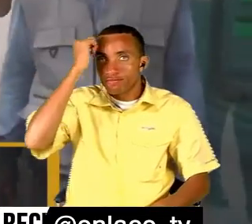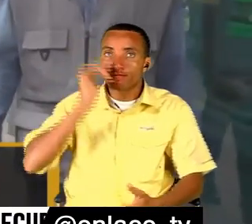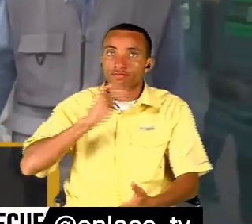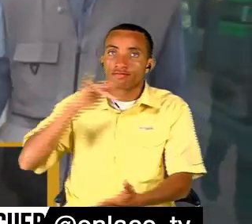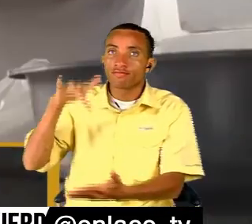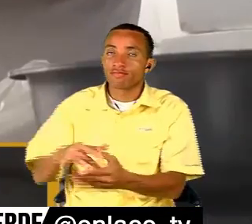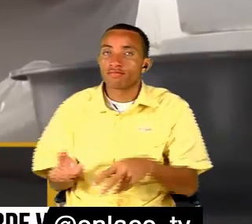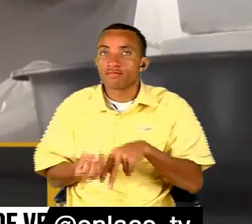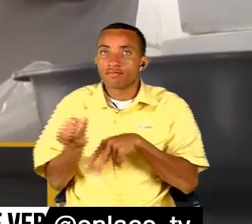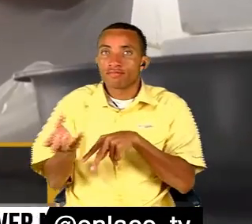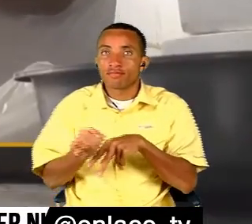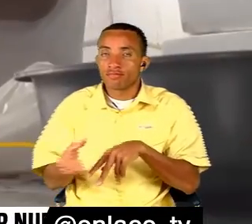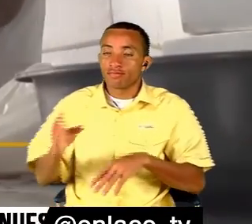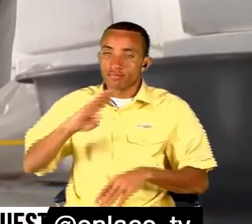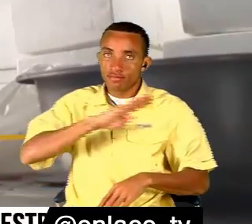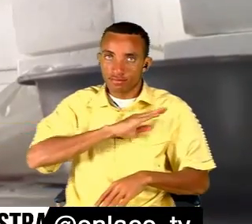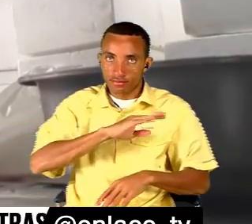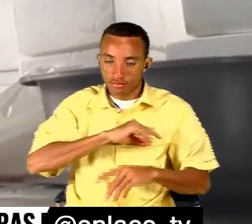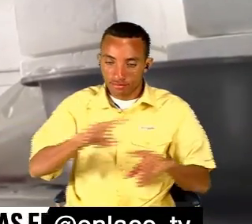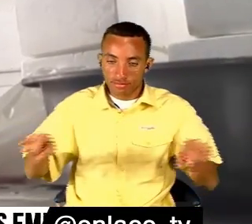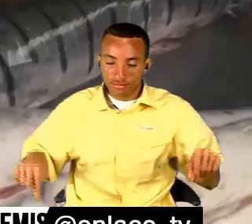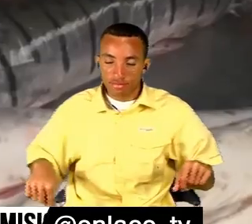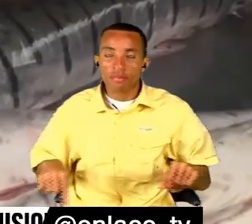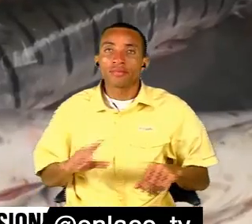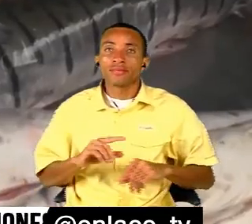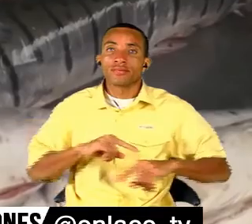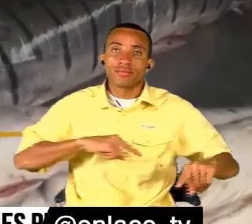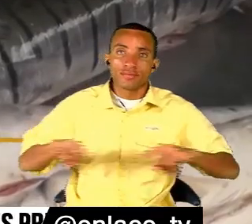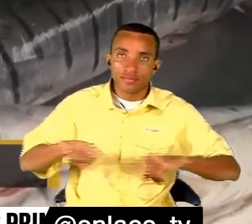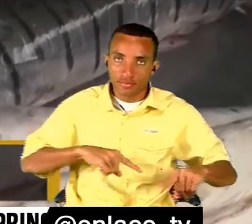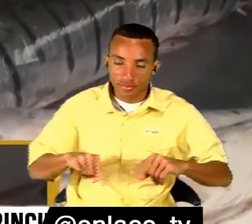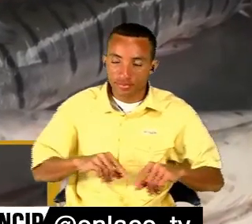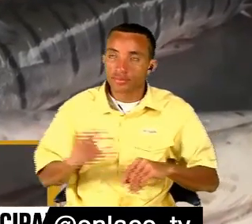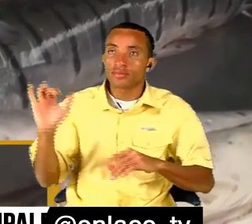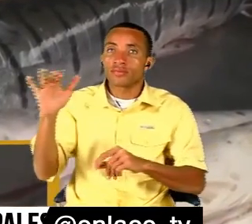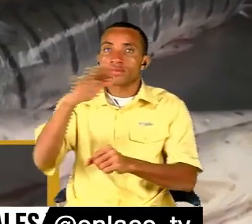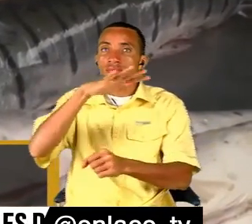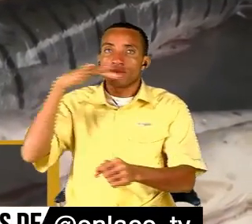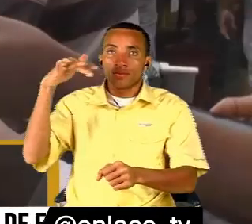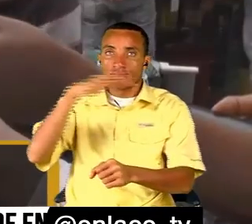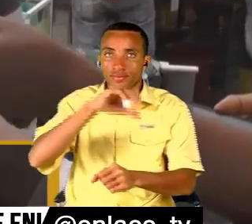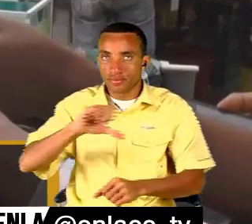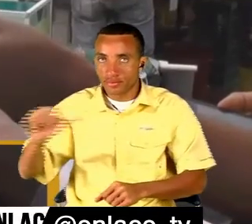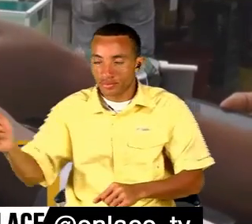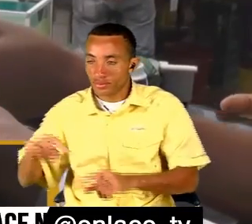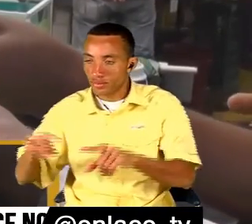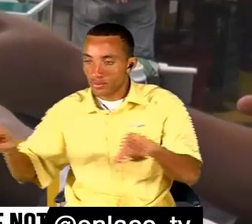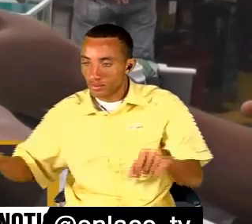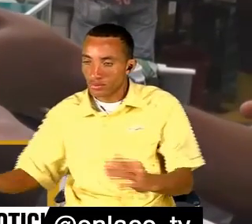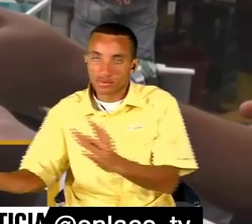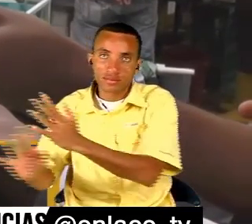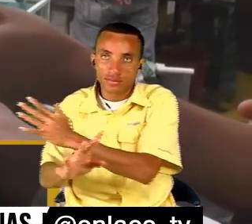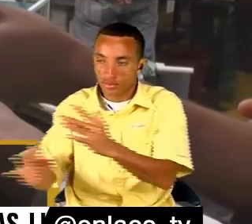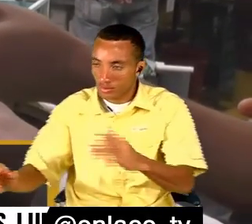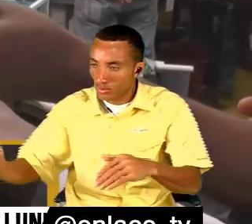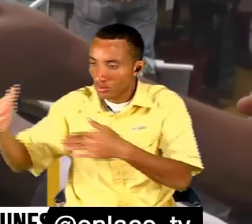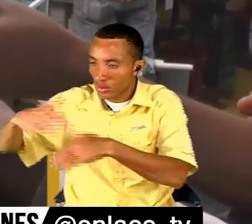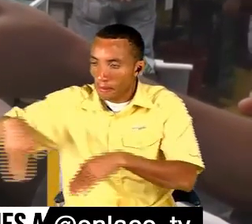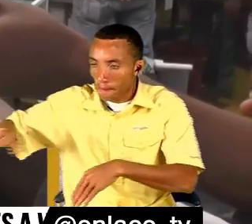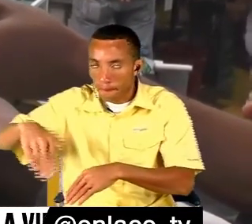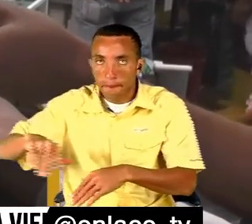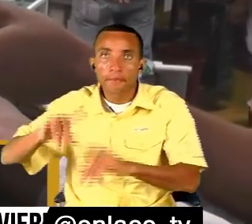parte de las Secretarías de Medio Ambiente, de Salud, Gobierno y la Inspección de Ornato y Espacio Público. Vemos que hay muchos vendedores también de